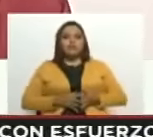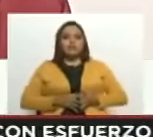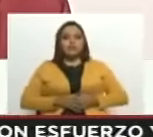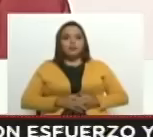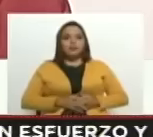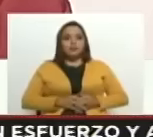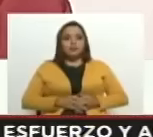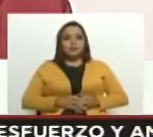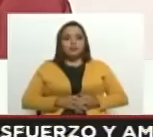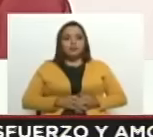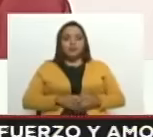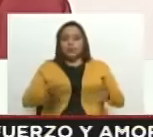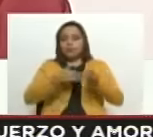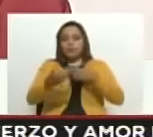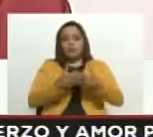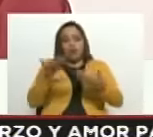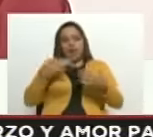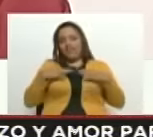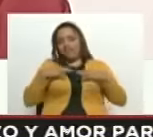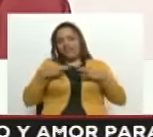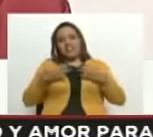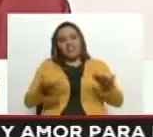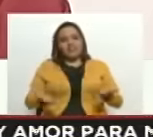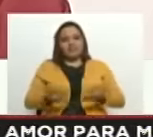Así esté vestida,